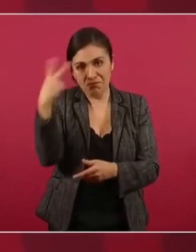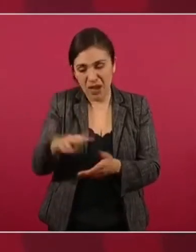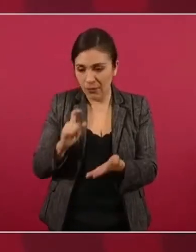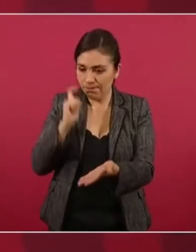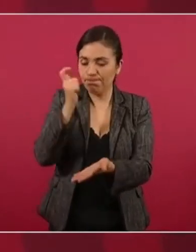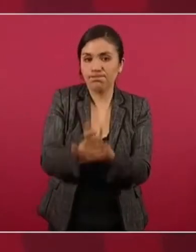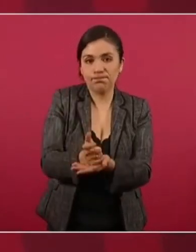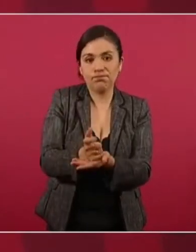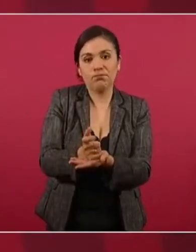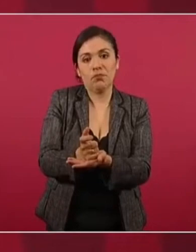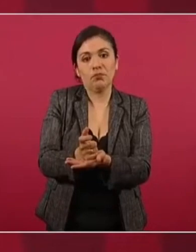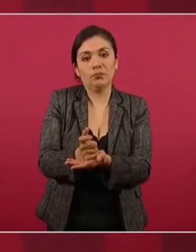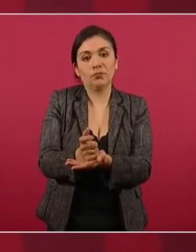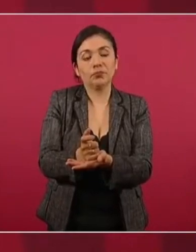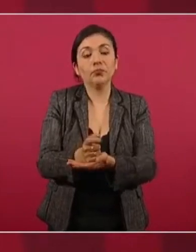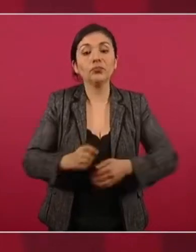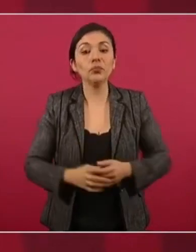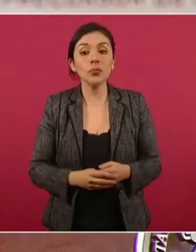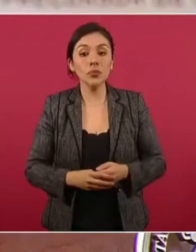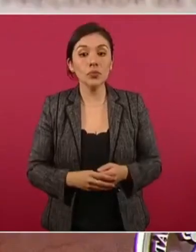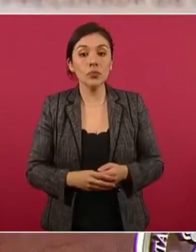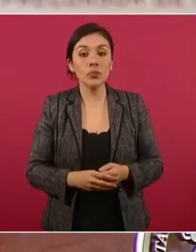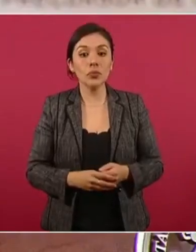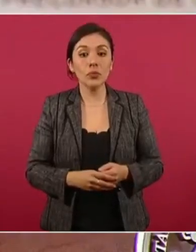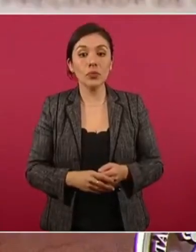del gobierno de la República,